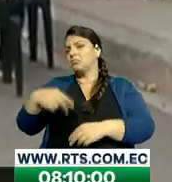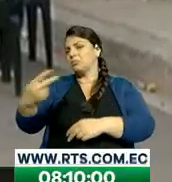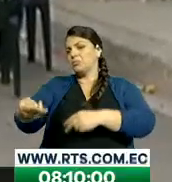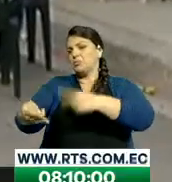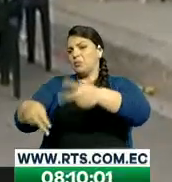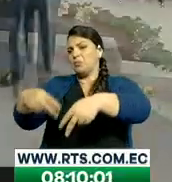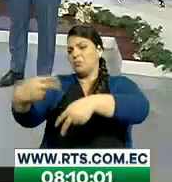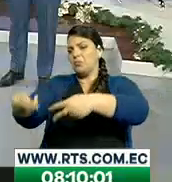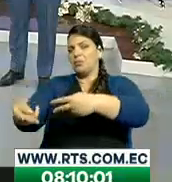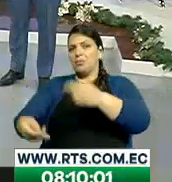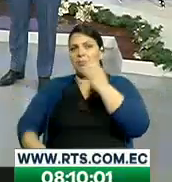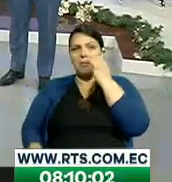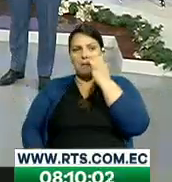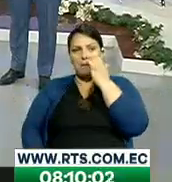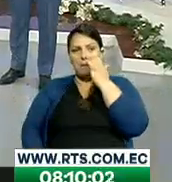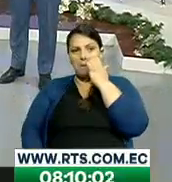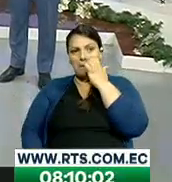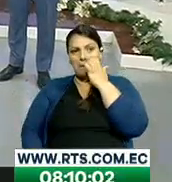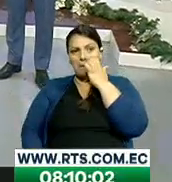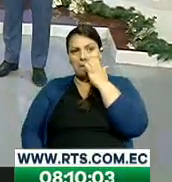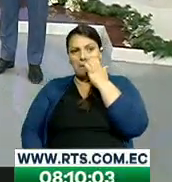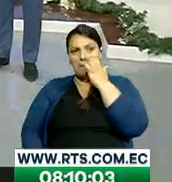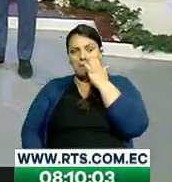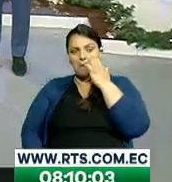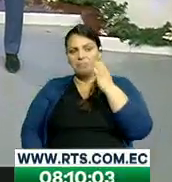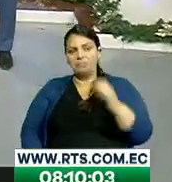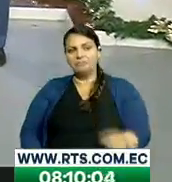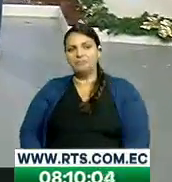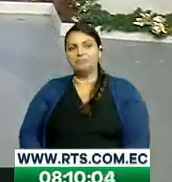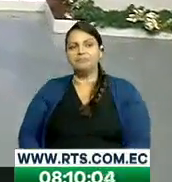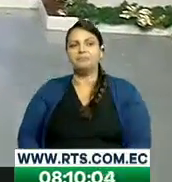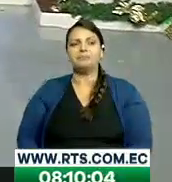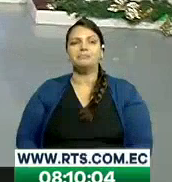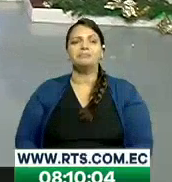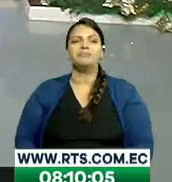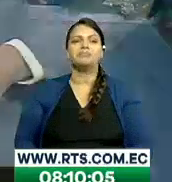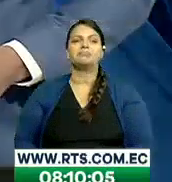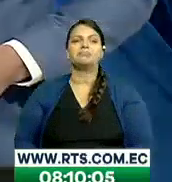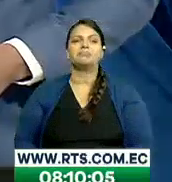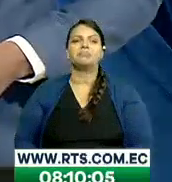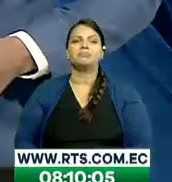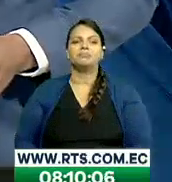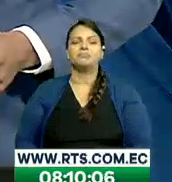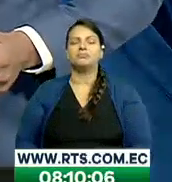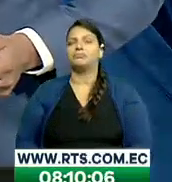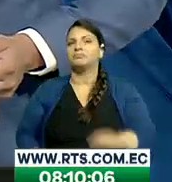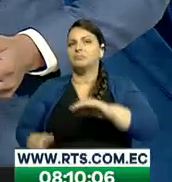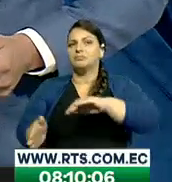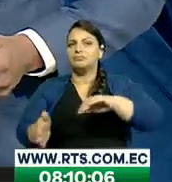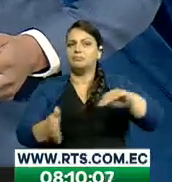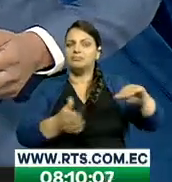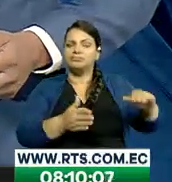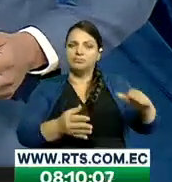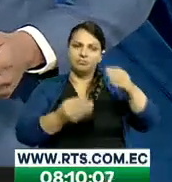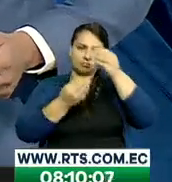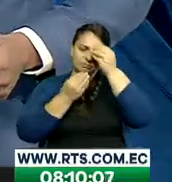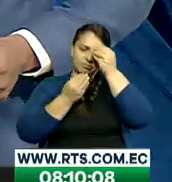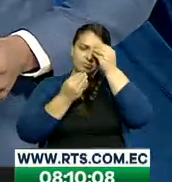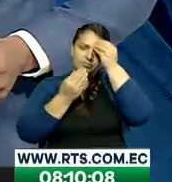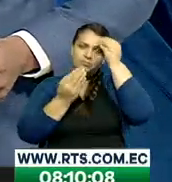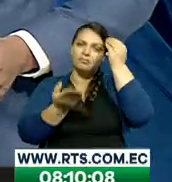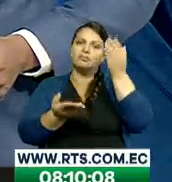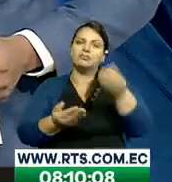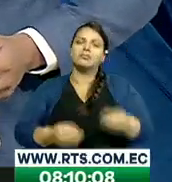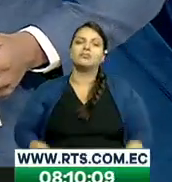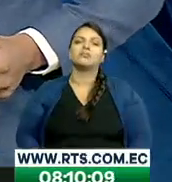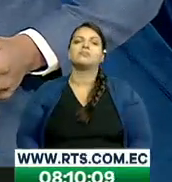Escobar. Y a propósito de asesinatos, delincuentes matan con 3 puñaladas a un ciudadano al pie de su